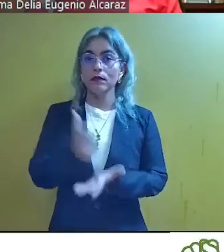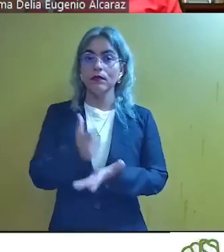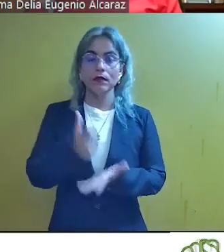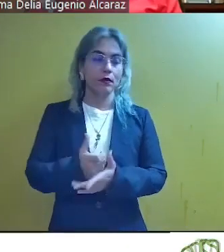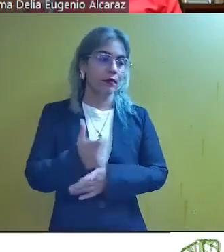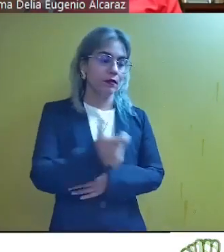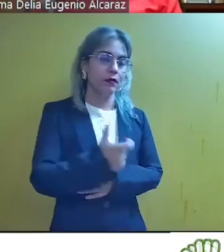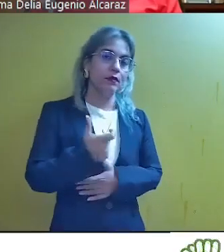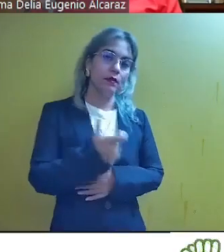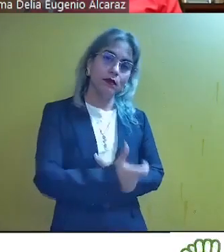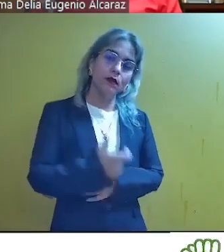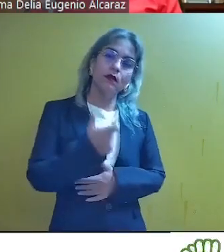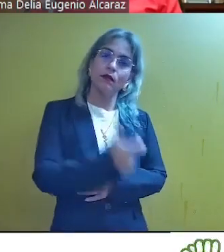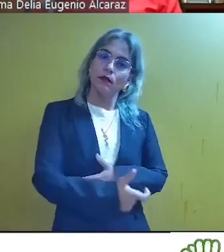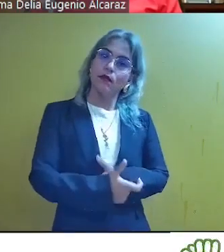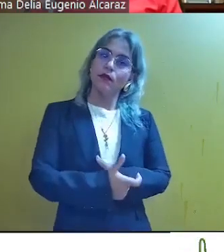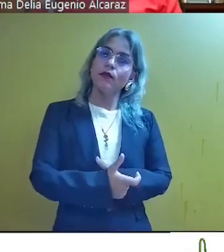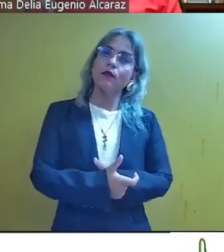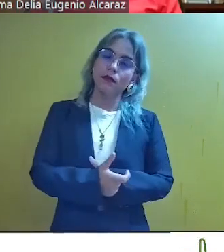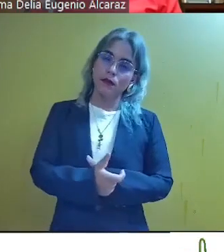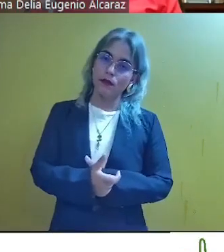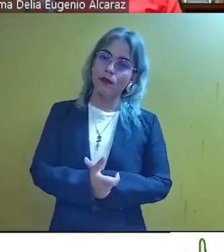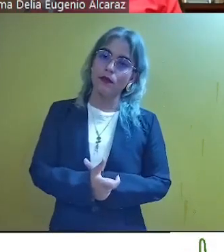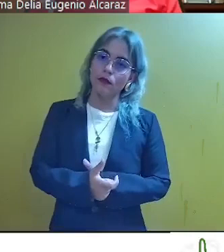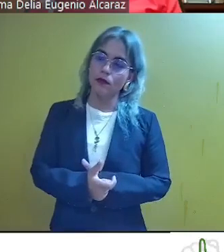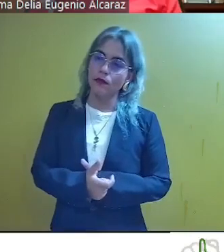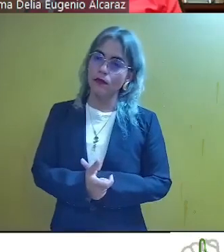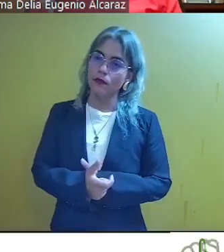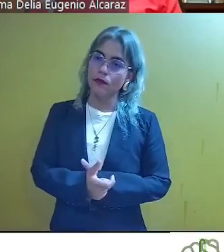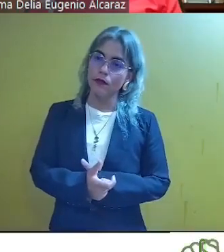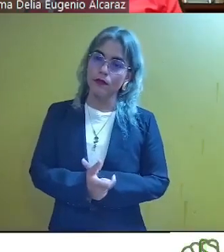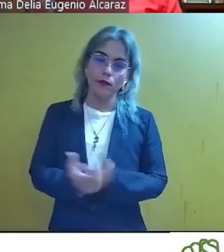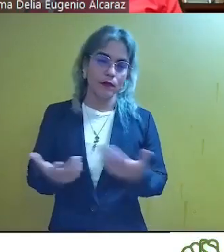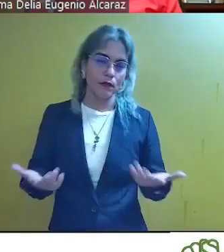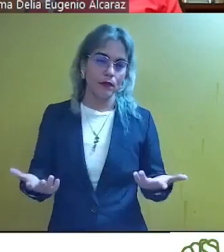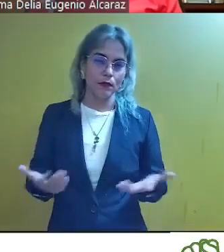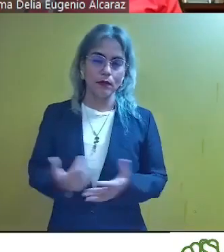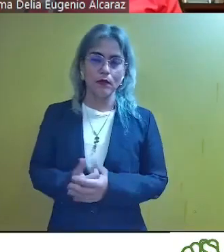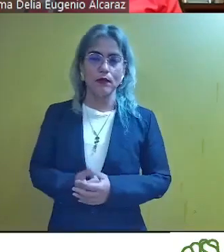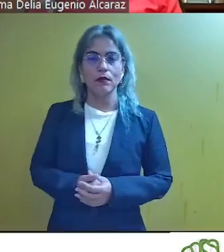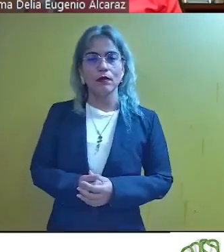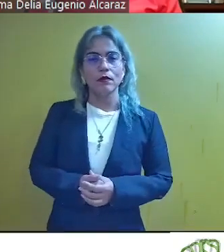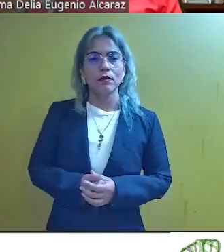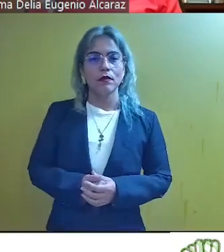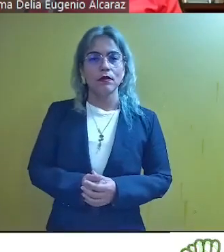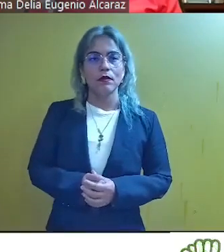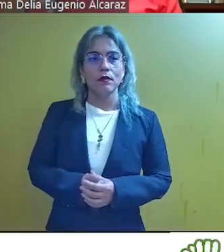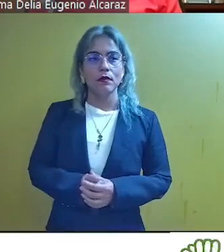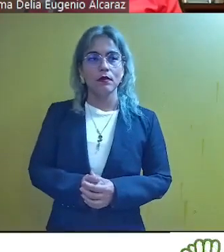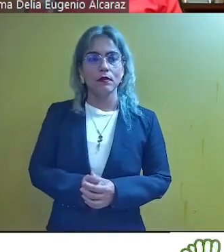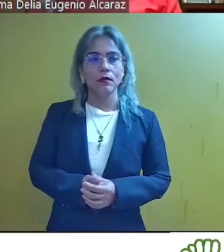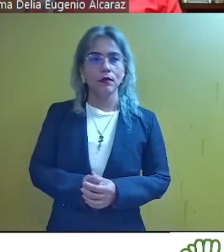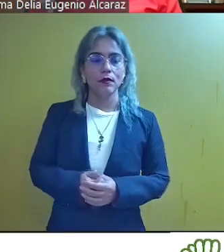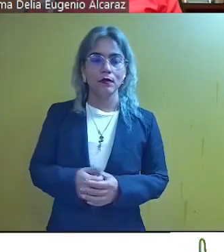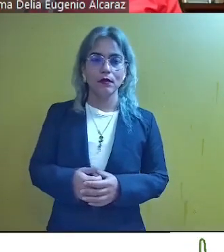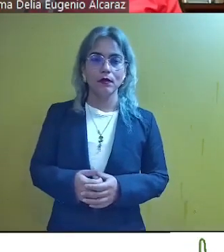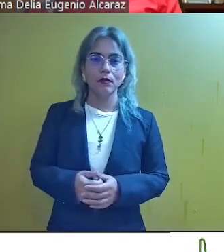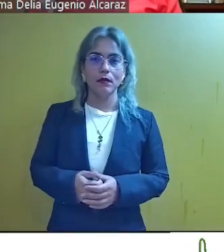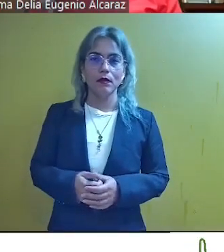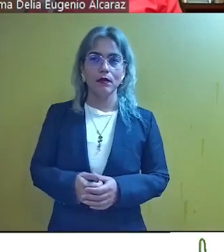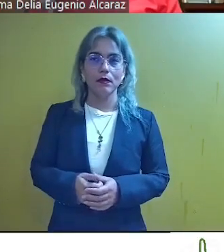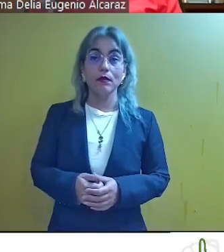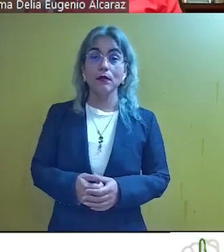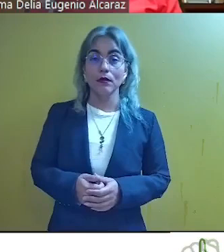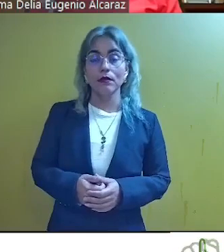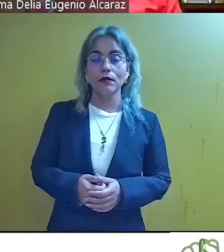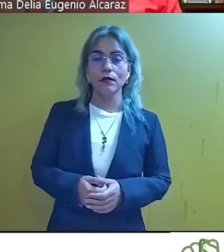le fueron condenadas a pagar, tomando en cuenta una prueba que no fue ofrecida dentro de la secuela procesal, lo que considera una